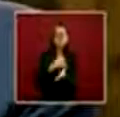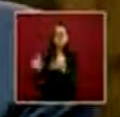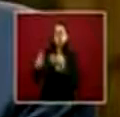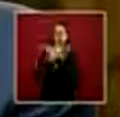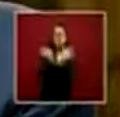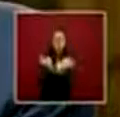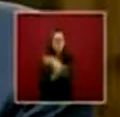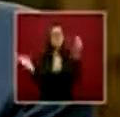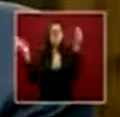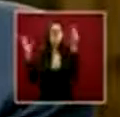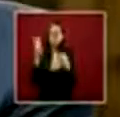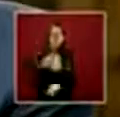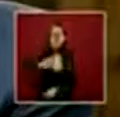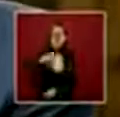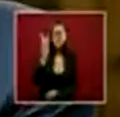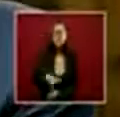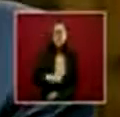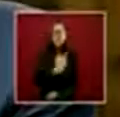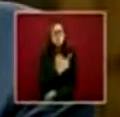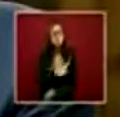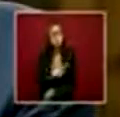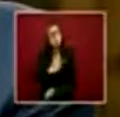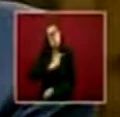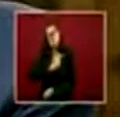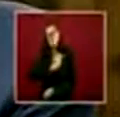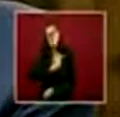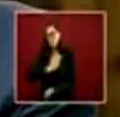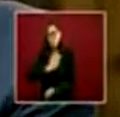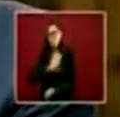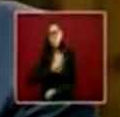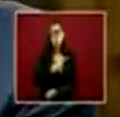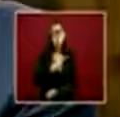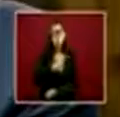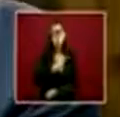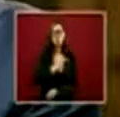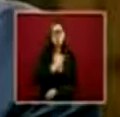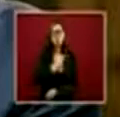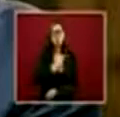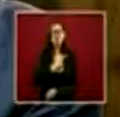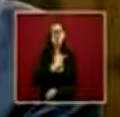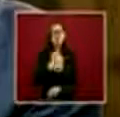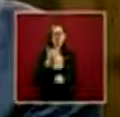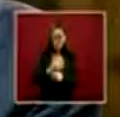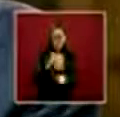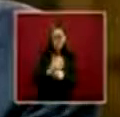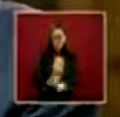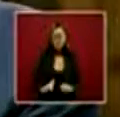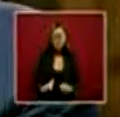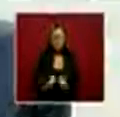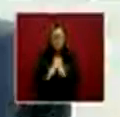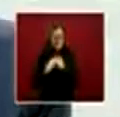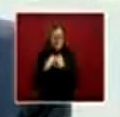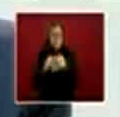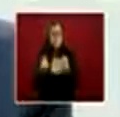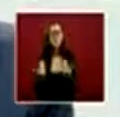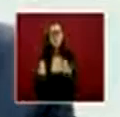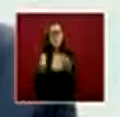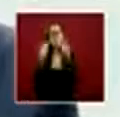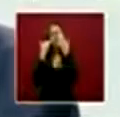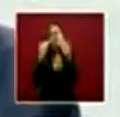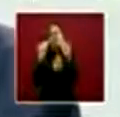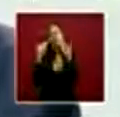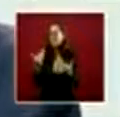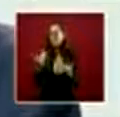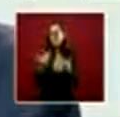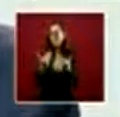menos maquinaria para producir más el próximo año, y ha caído la inversión neta, sobre todo del sector privado